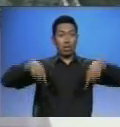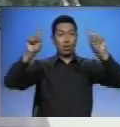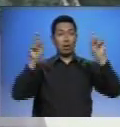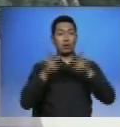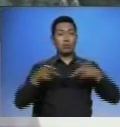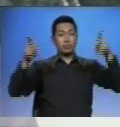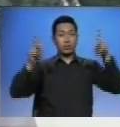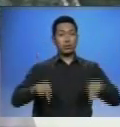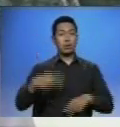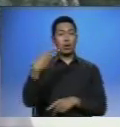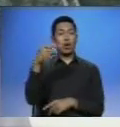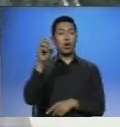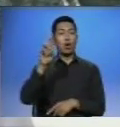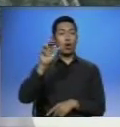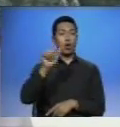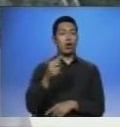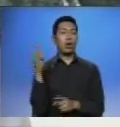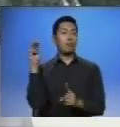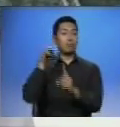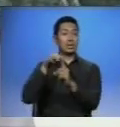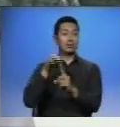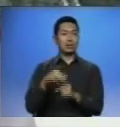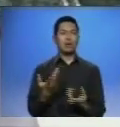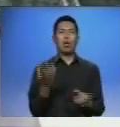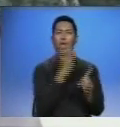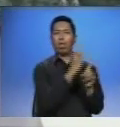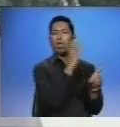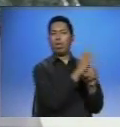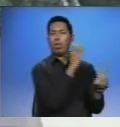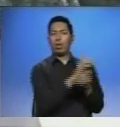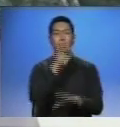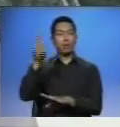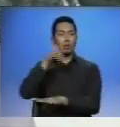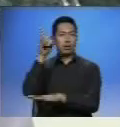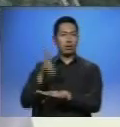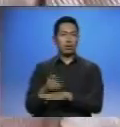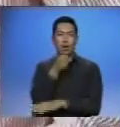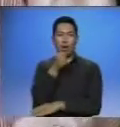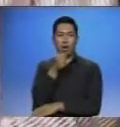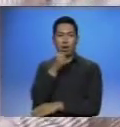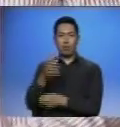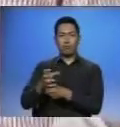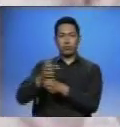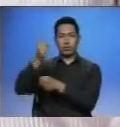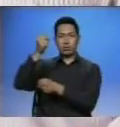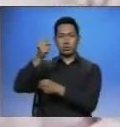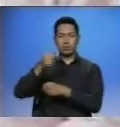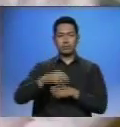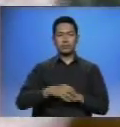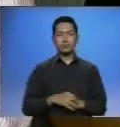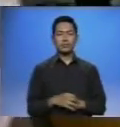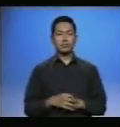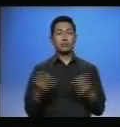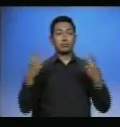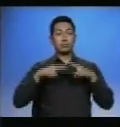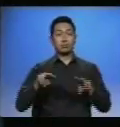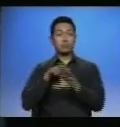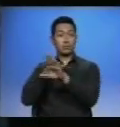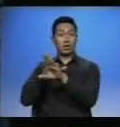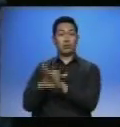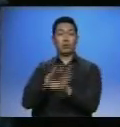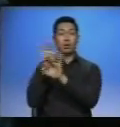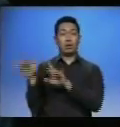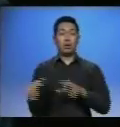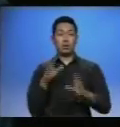diario La Hora y su mensaje fue cuestionado por los directivos de la FENAPE. Además, defendieron a la SECOM en